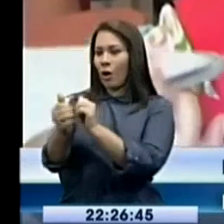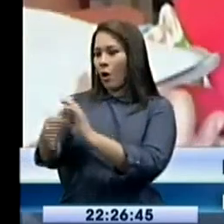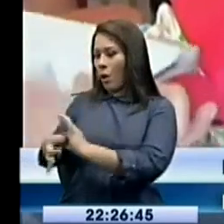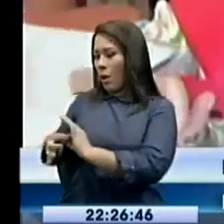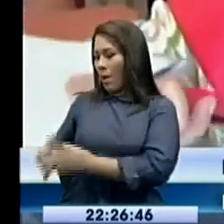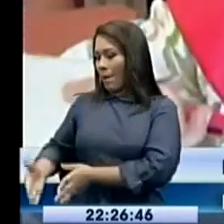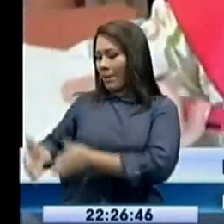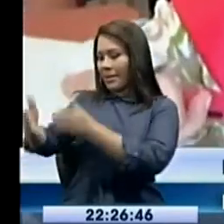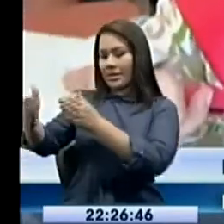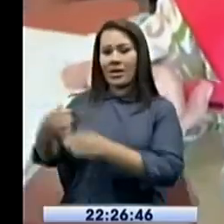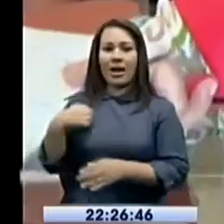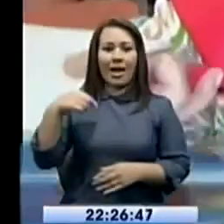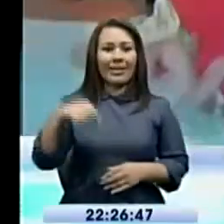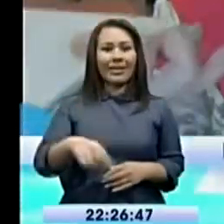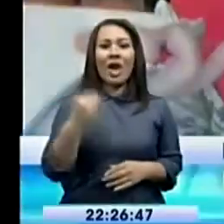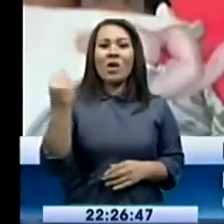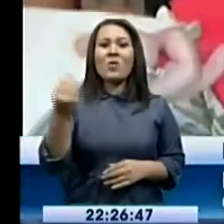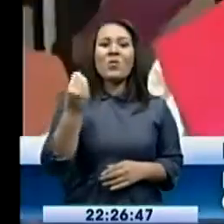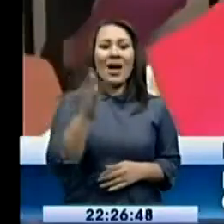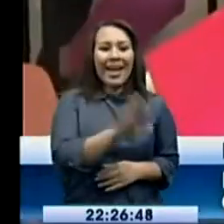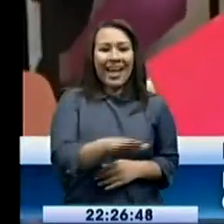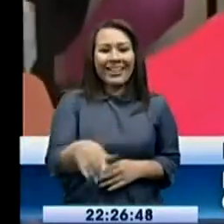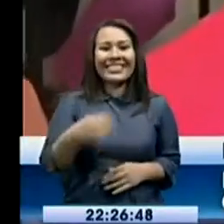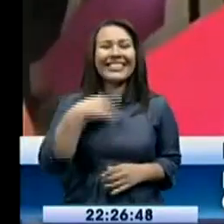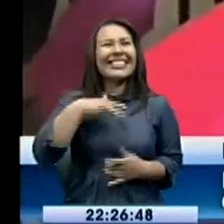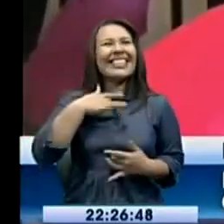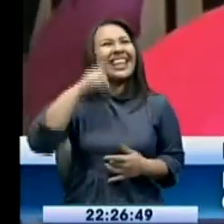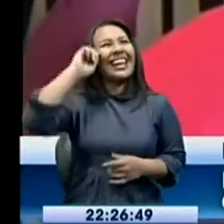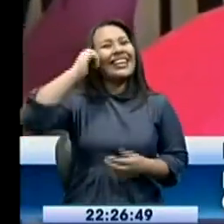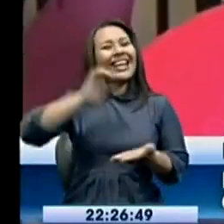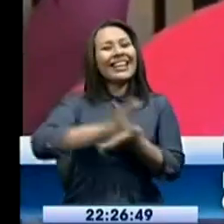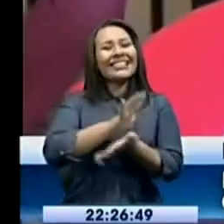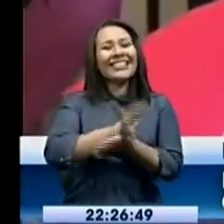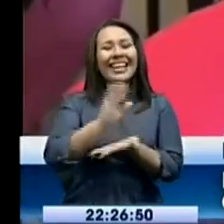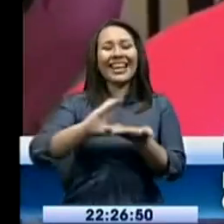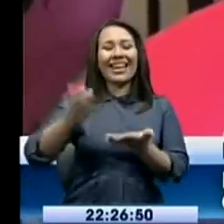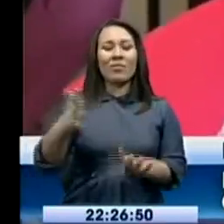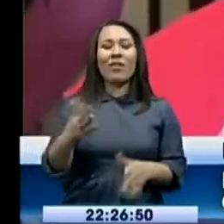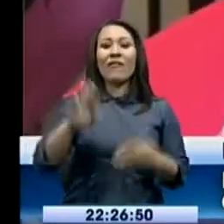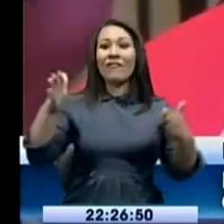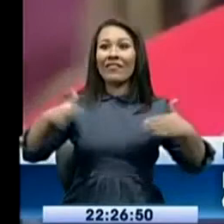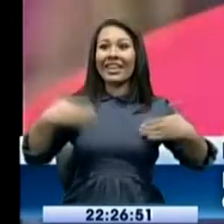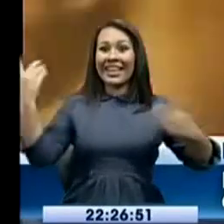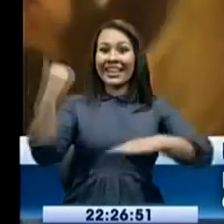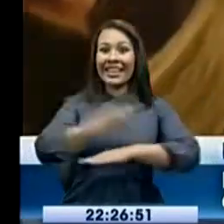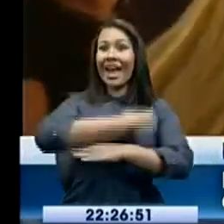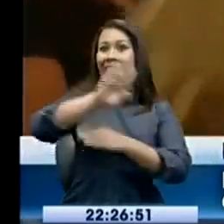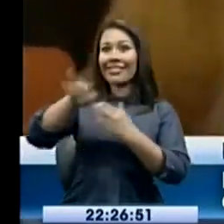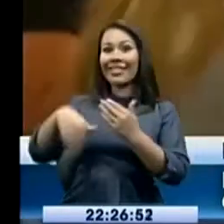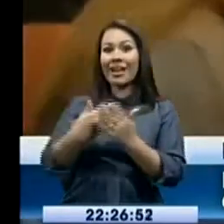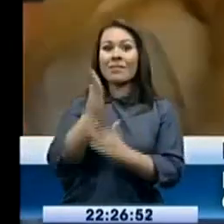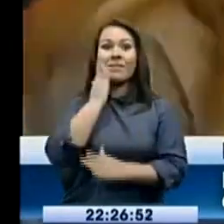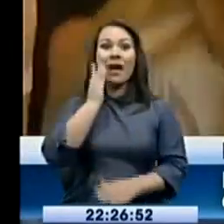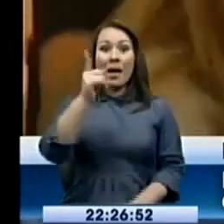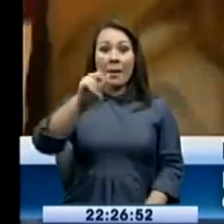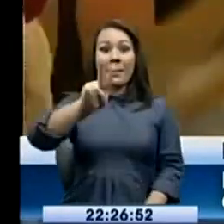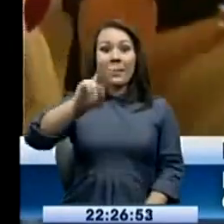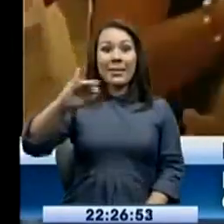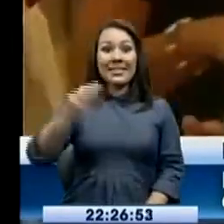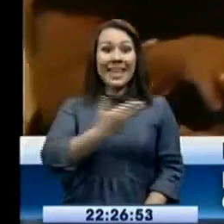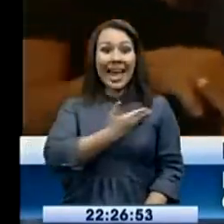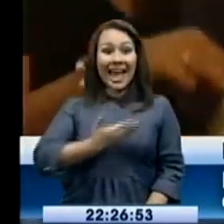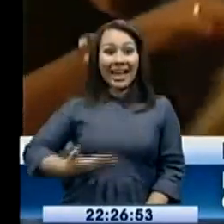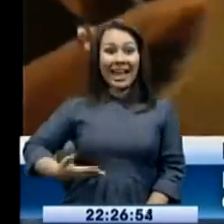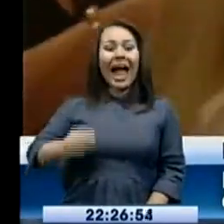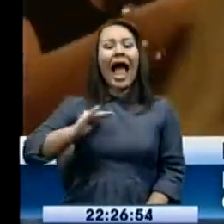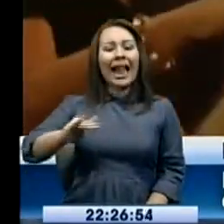compañeras, las clases, como que he vuelto a ser estudiante. Feliz día a todas las madres del mundo. La vicealcaldesa Doménica Tabaqui visitó